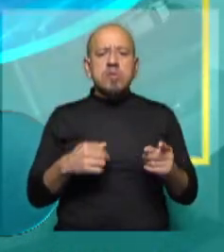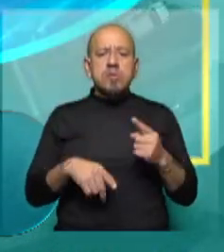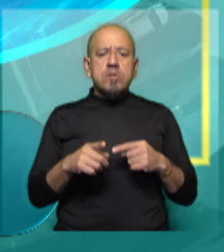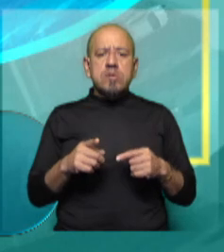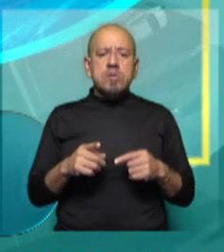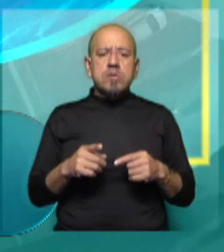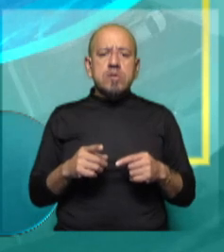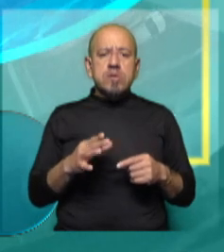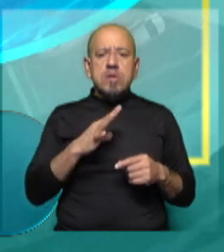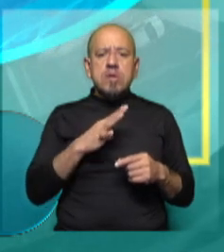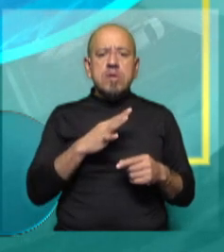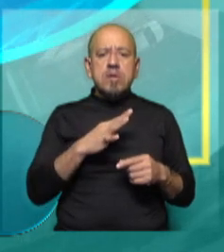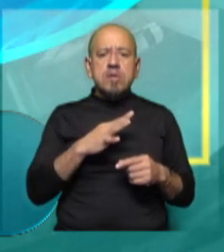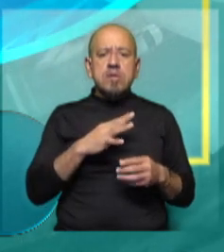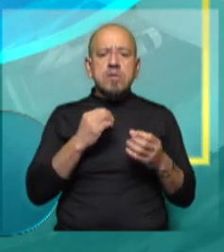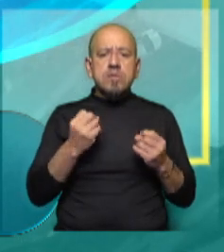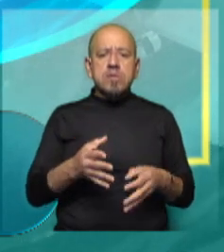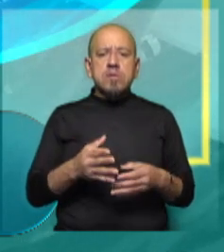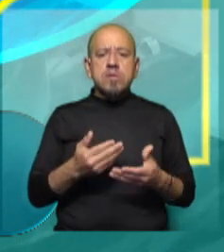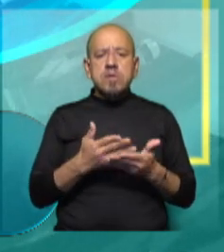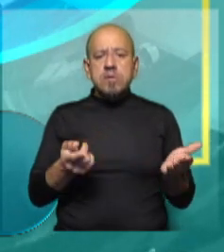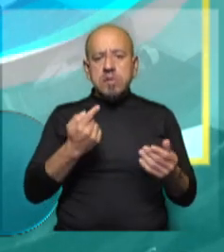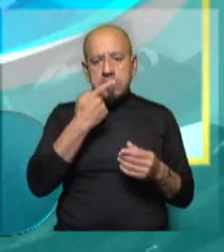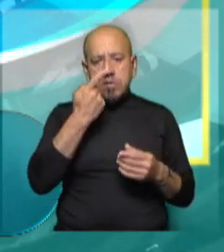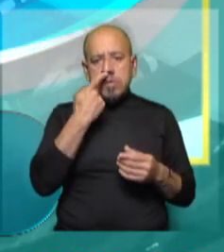historia, que se acerquen porque va a ser una jornada interesante.